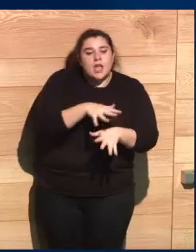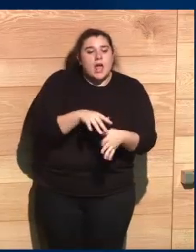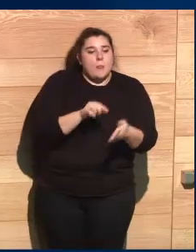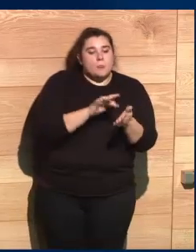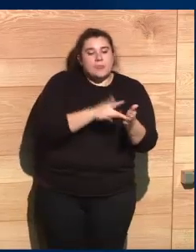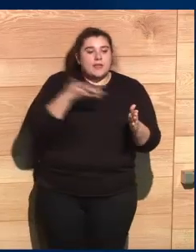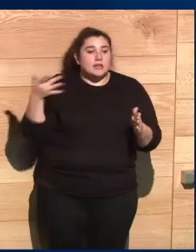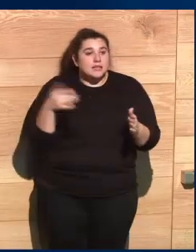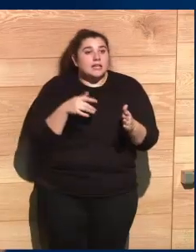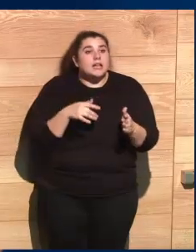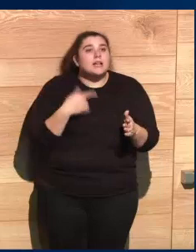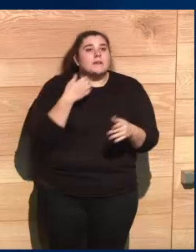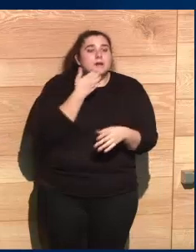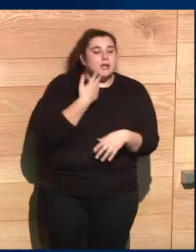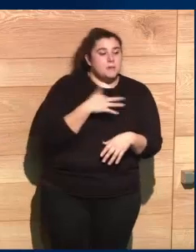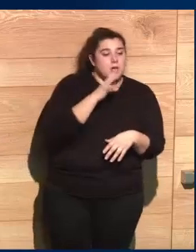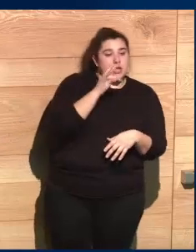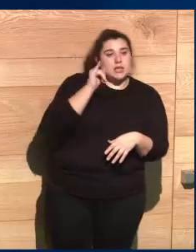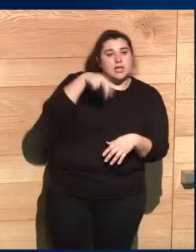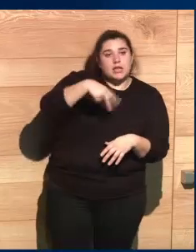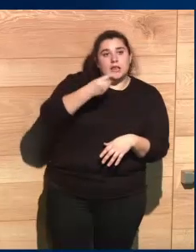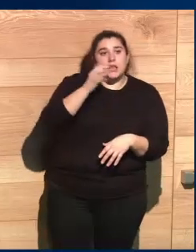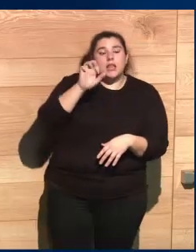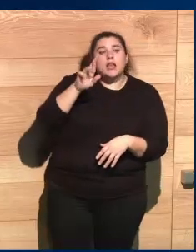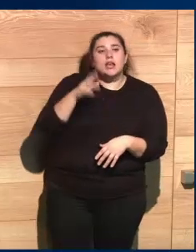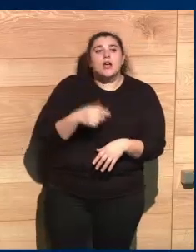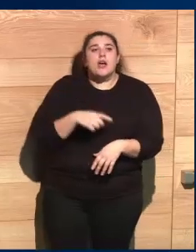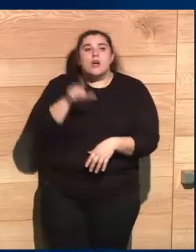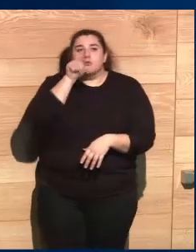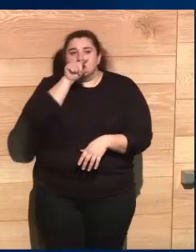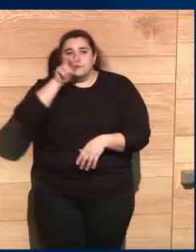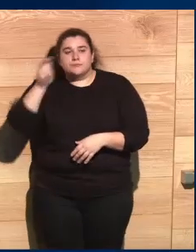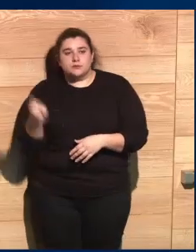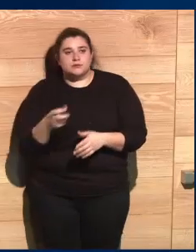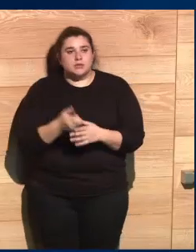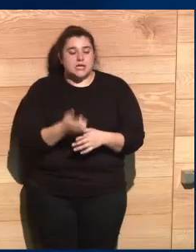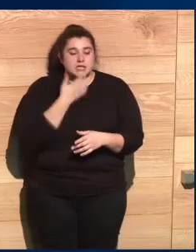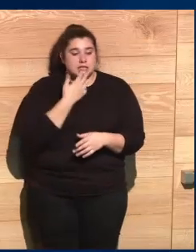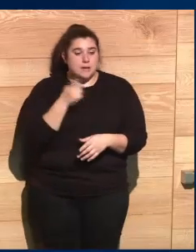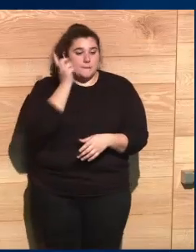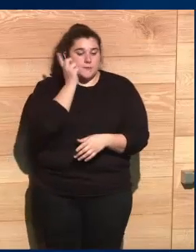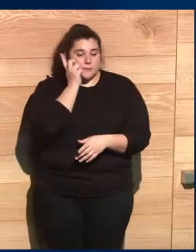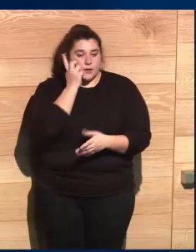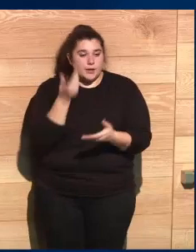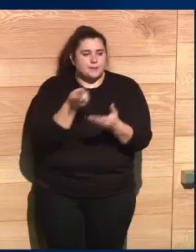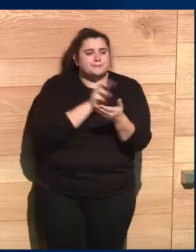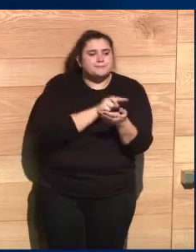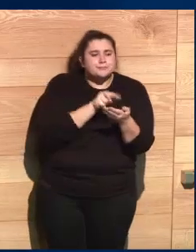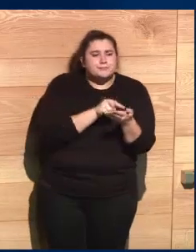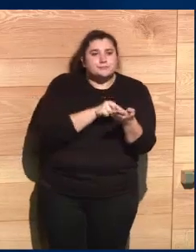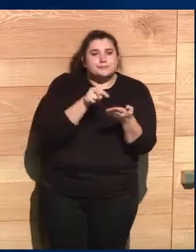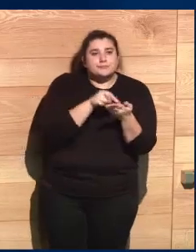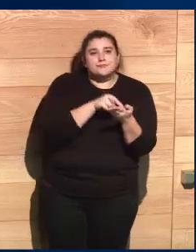digitales que tenemos. Se ha integrado en Tinder, se ha integrado en Twitter. Es decir, tú cuando sacas el teléfono y te pones a toquetearlo, ¿no? Y no sabes muy bien por